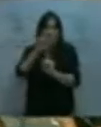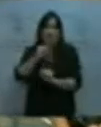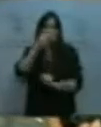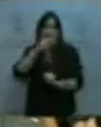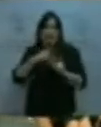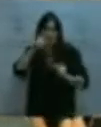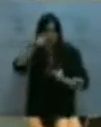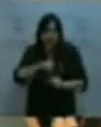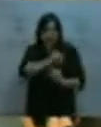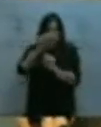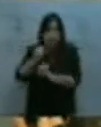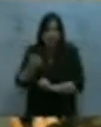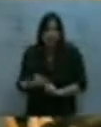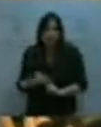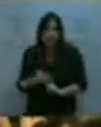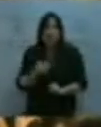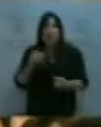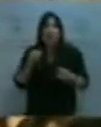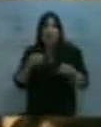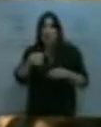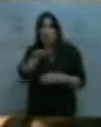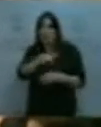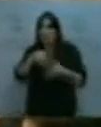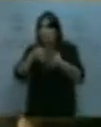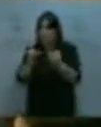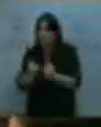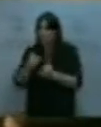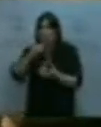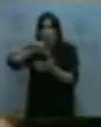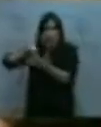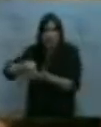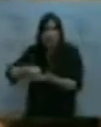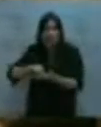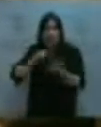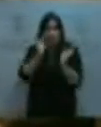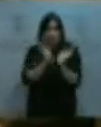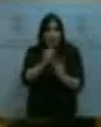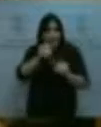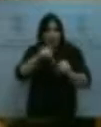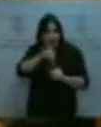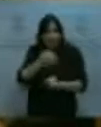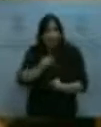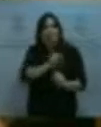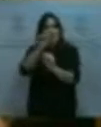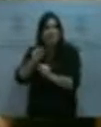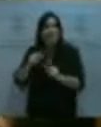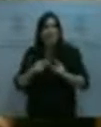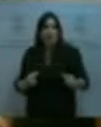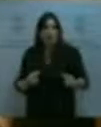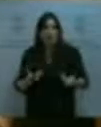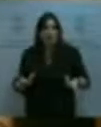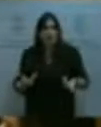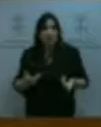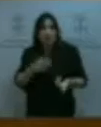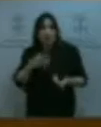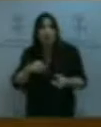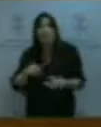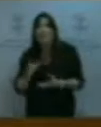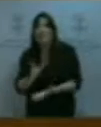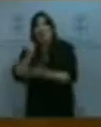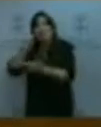villas, en nuestras ciudades y en nuestras cuencas mineras asturianas. No se defienden en el IBEX, se defienden muy mal en el IBEX. Los